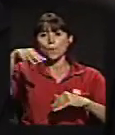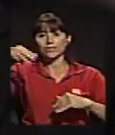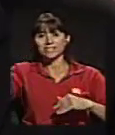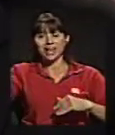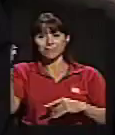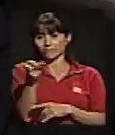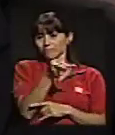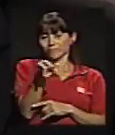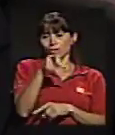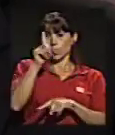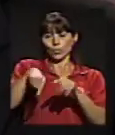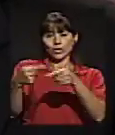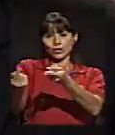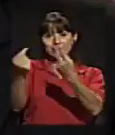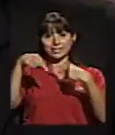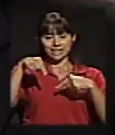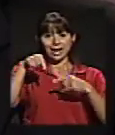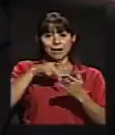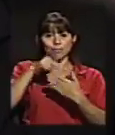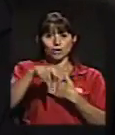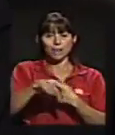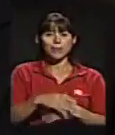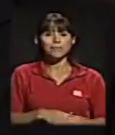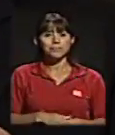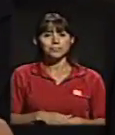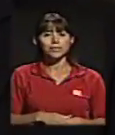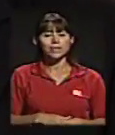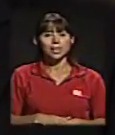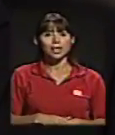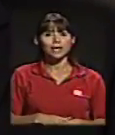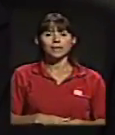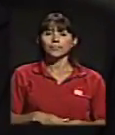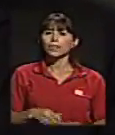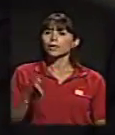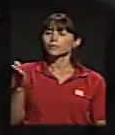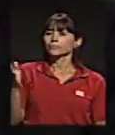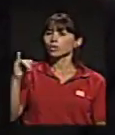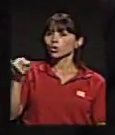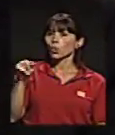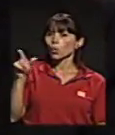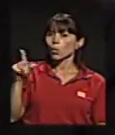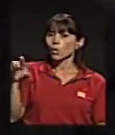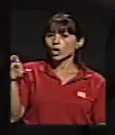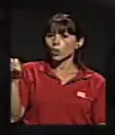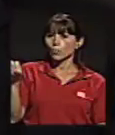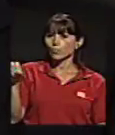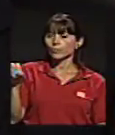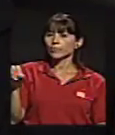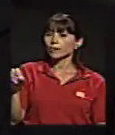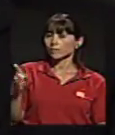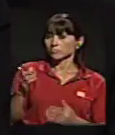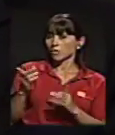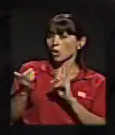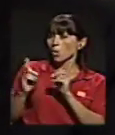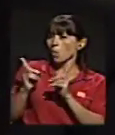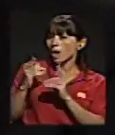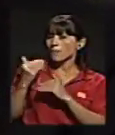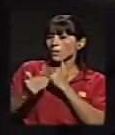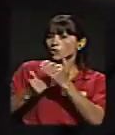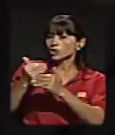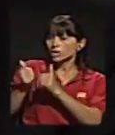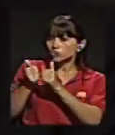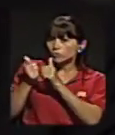finalmente no pudieron asistir al programa. Don Julio, ¿cuál fue el proceso que se siguió para